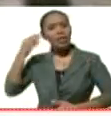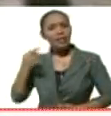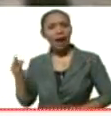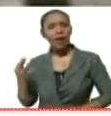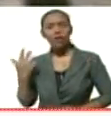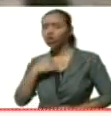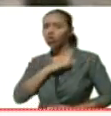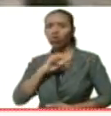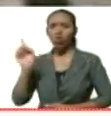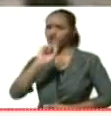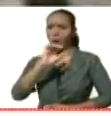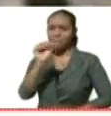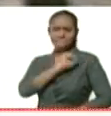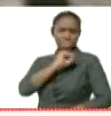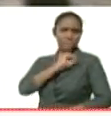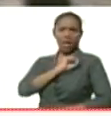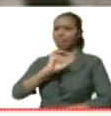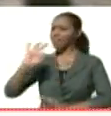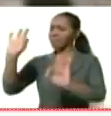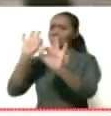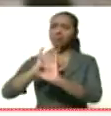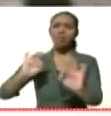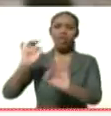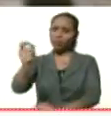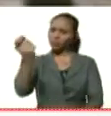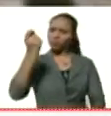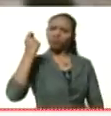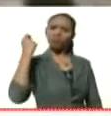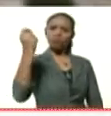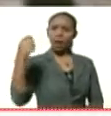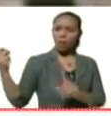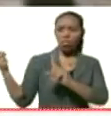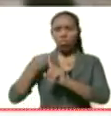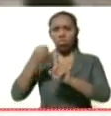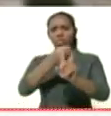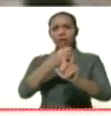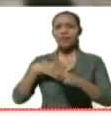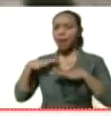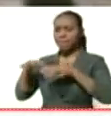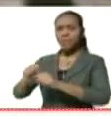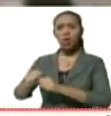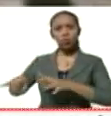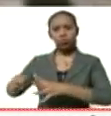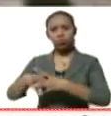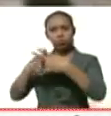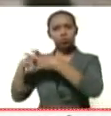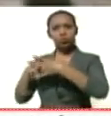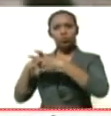nos intimida ni intimidará ninguna agresión del imperio norteamericano.